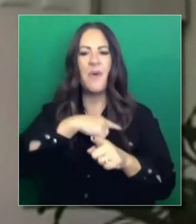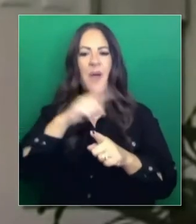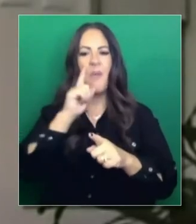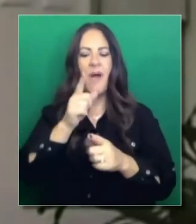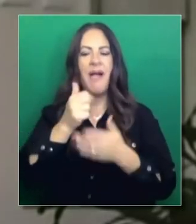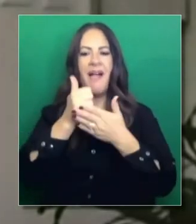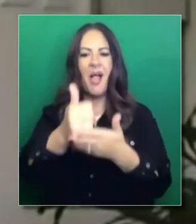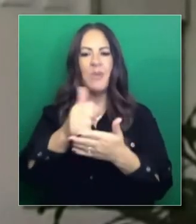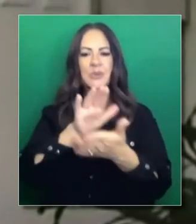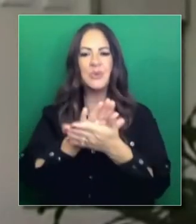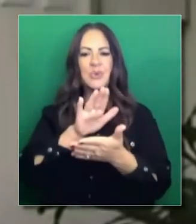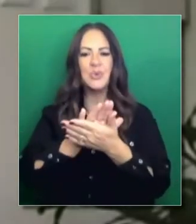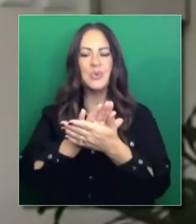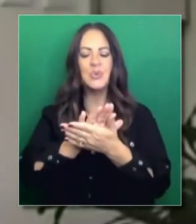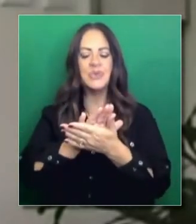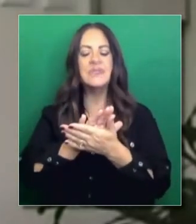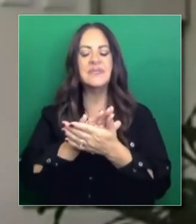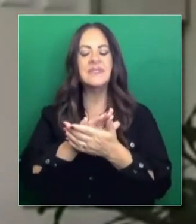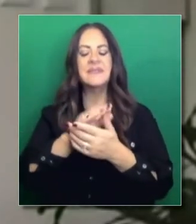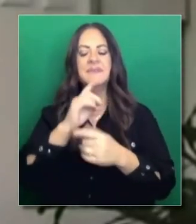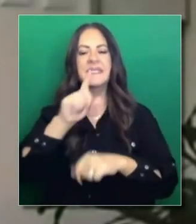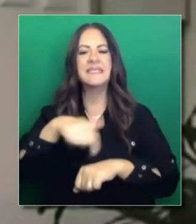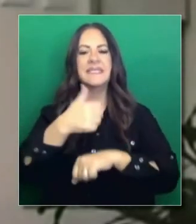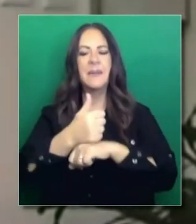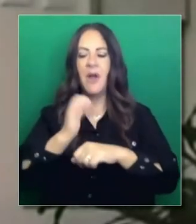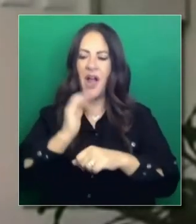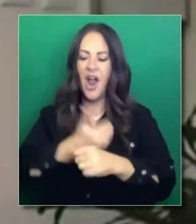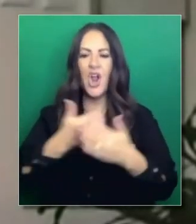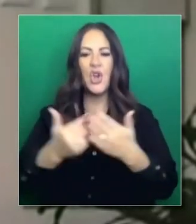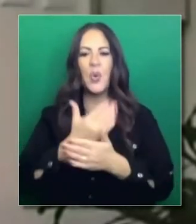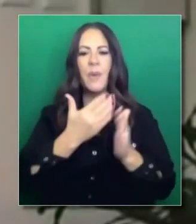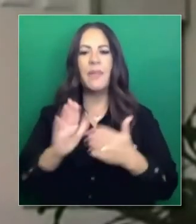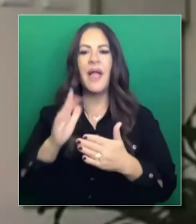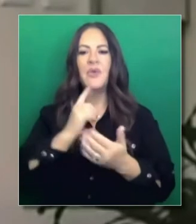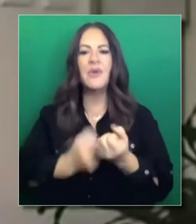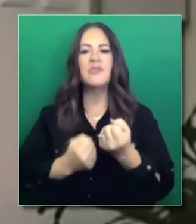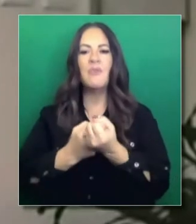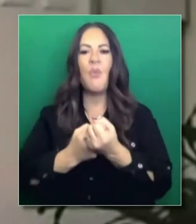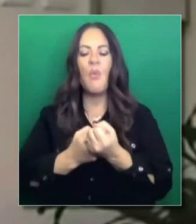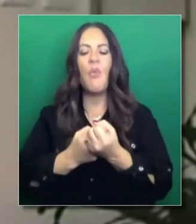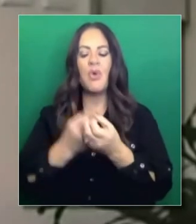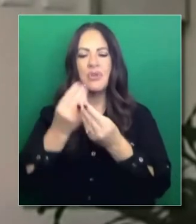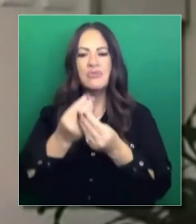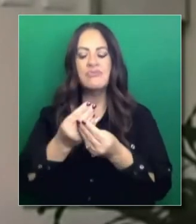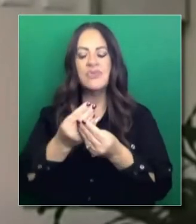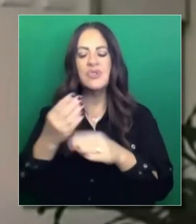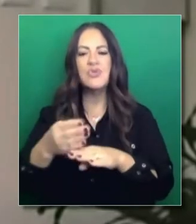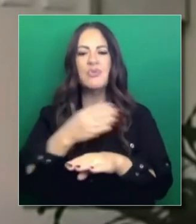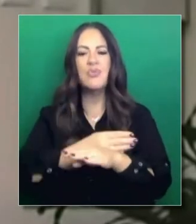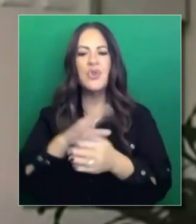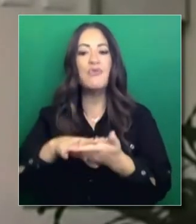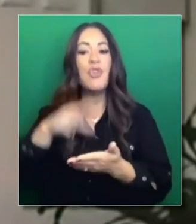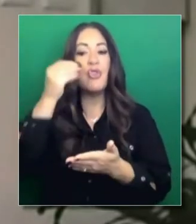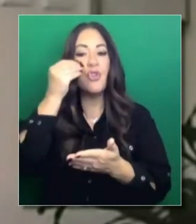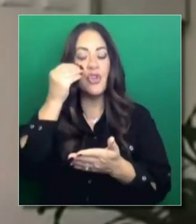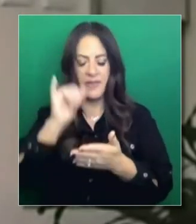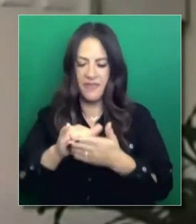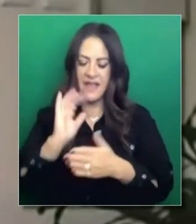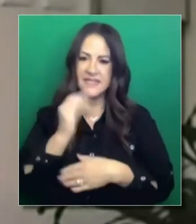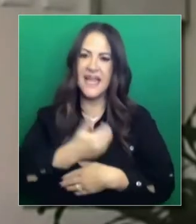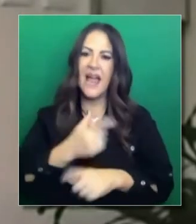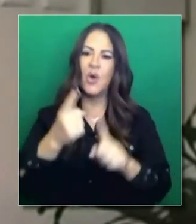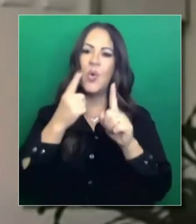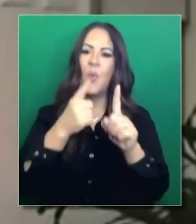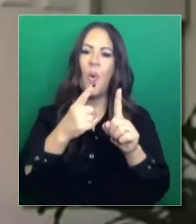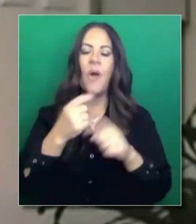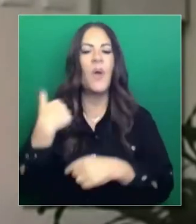escuelas a participar con esta nueva serie de esfuerzos para poder promover la enseñanza.